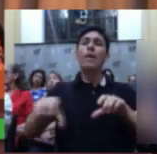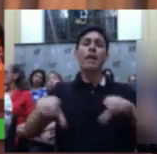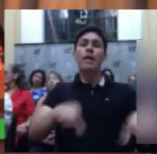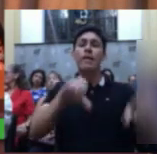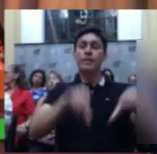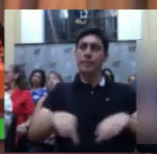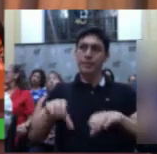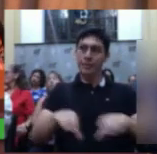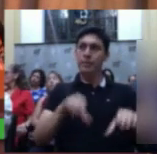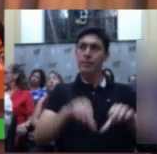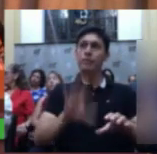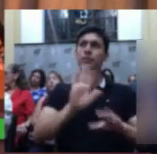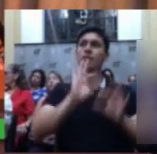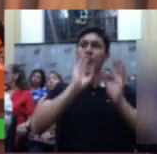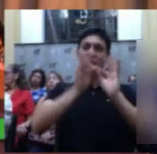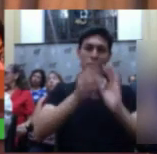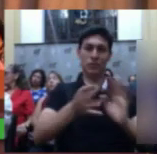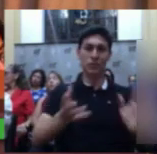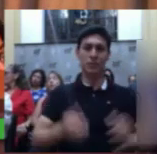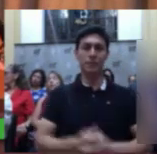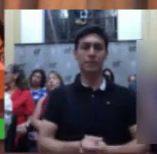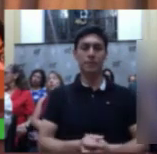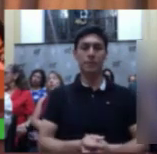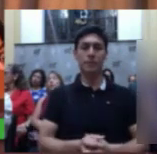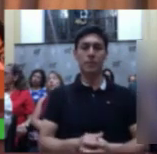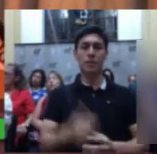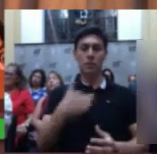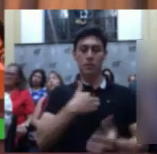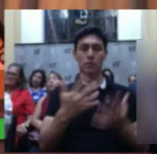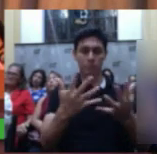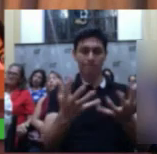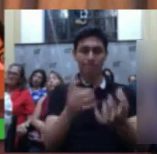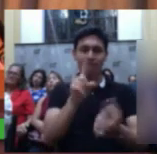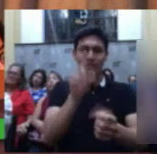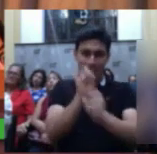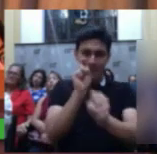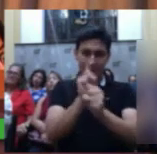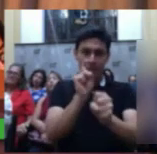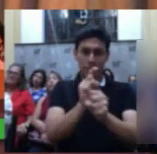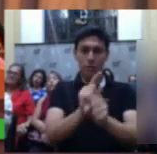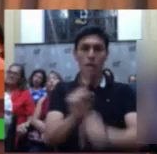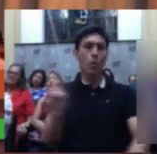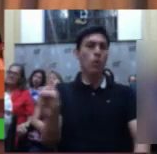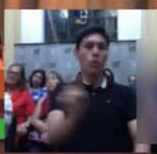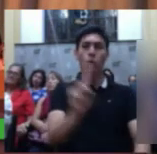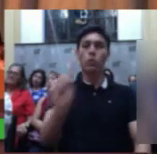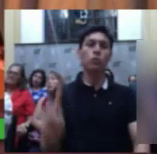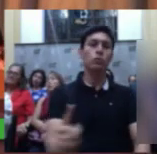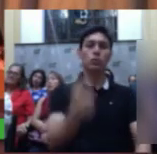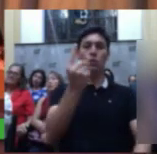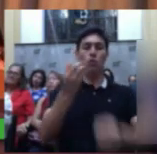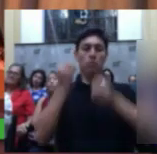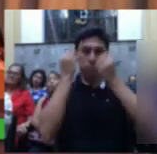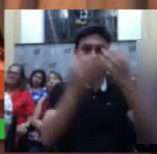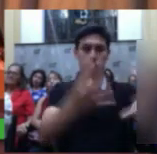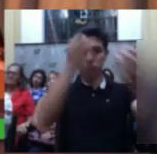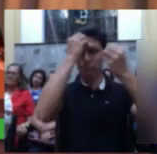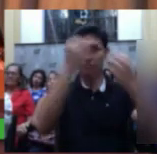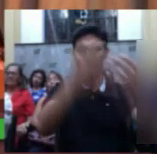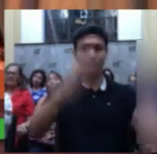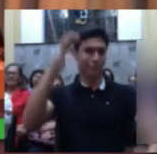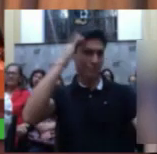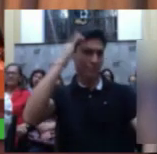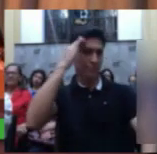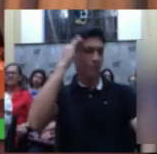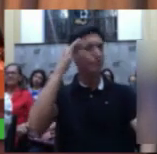su interpretación. Ello requería de una enseñanza que no solamente transmitiera conocimientos, sino